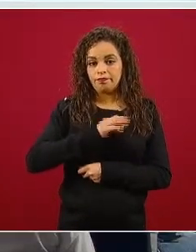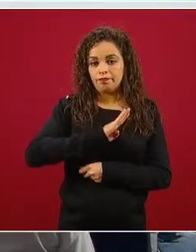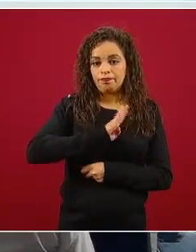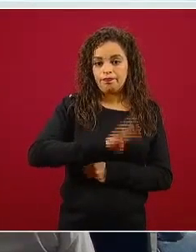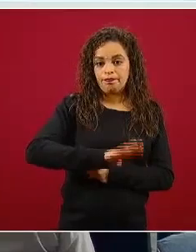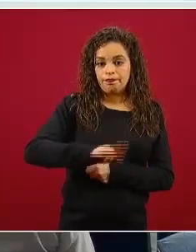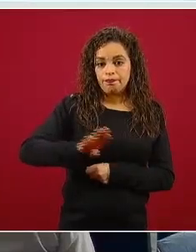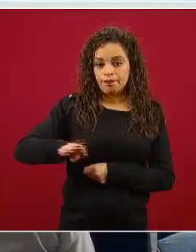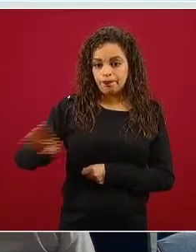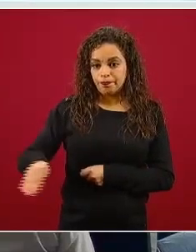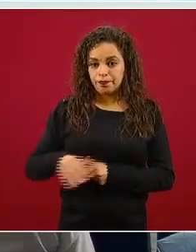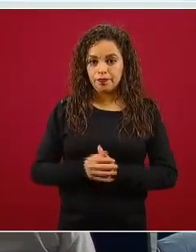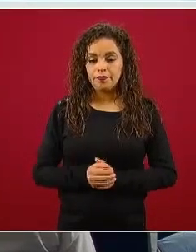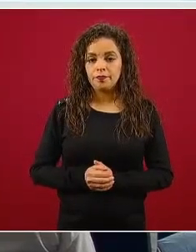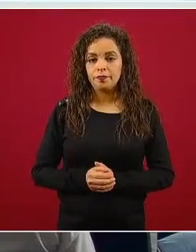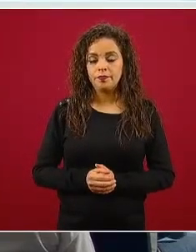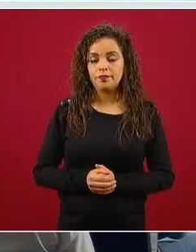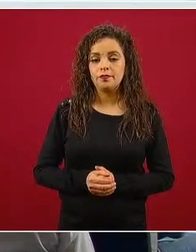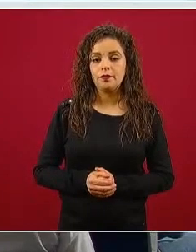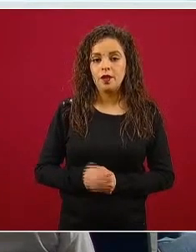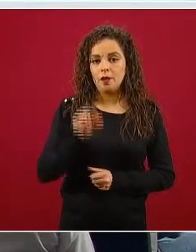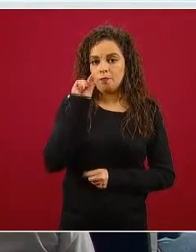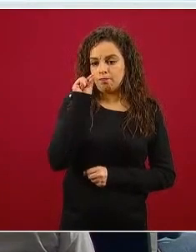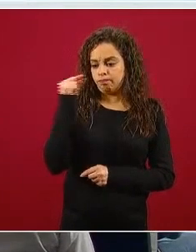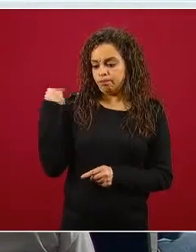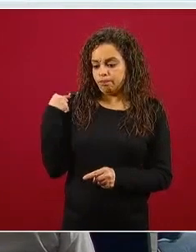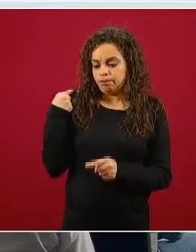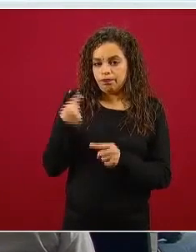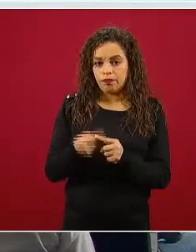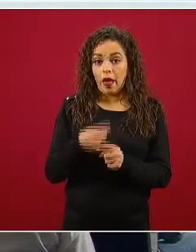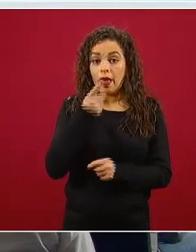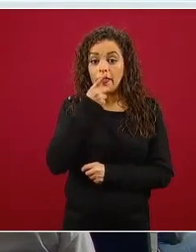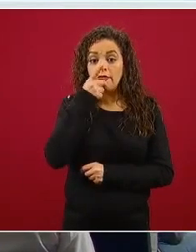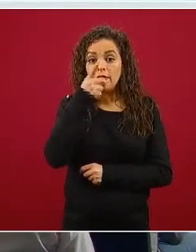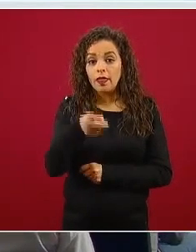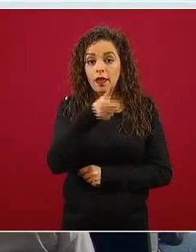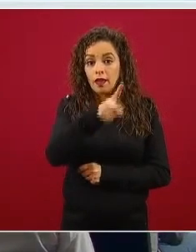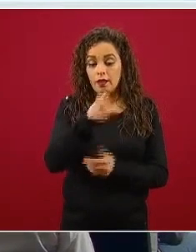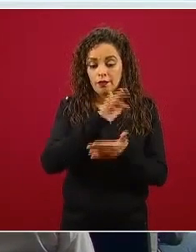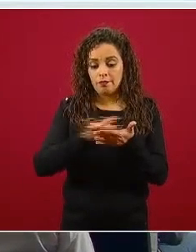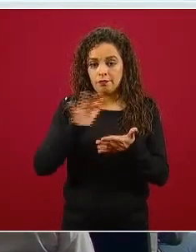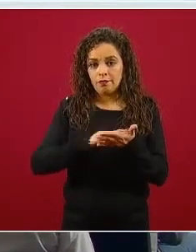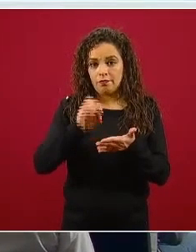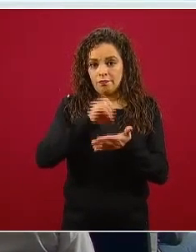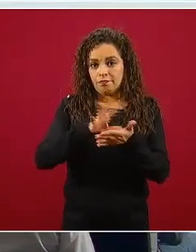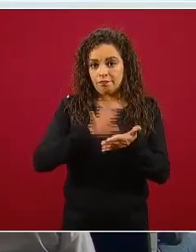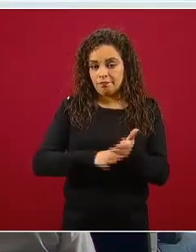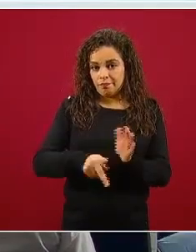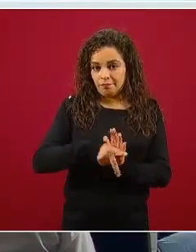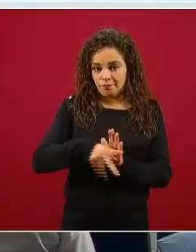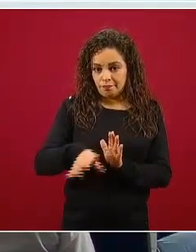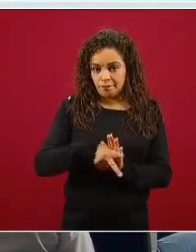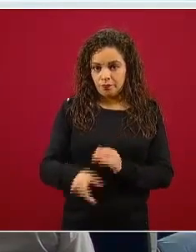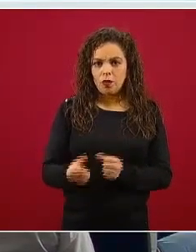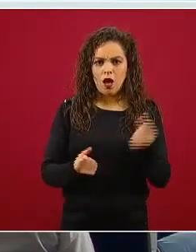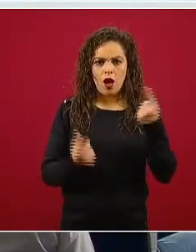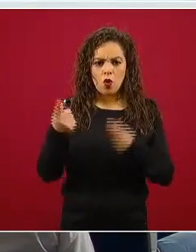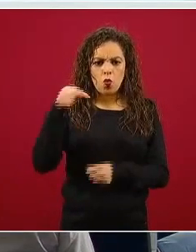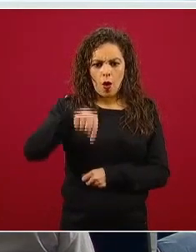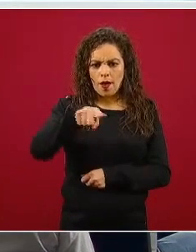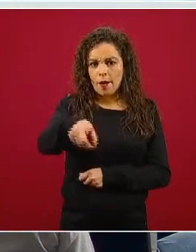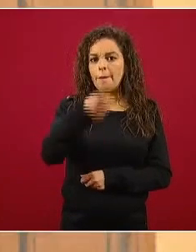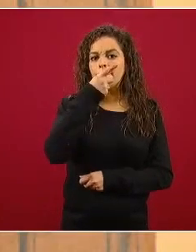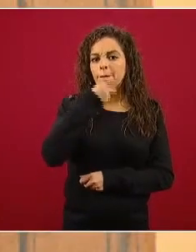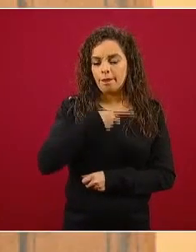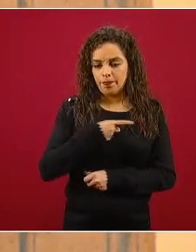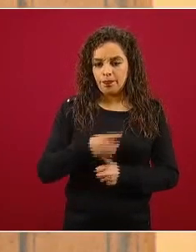forma aparentemente reciente, según las propias notas, que destacaban, aquí algunas de ustedes me lo comentaron, el día